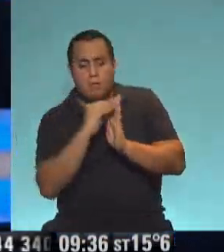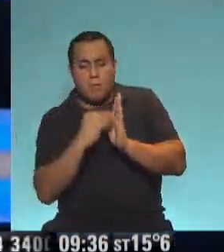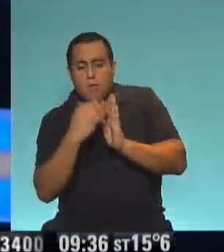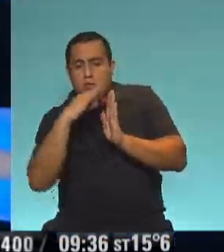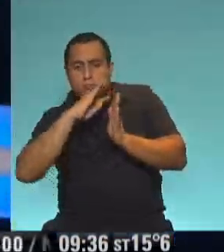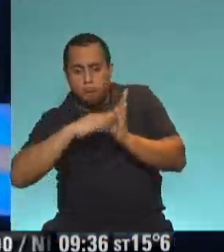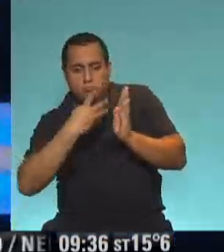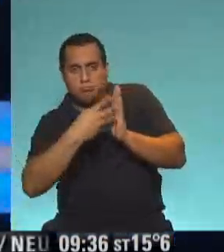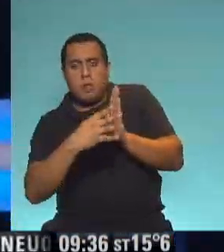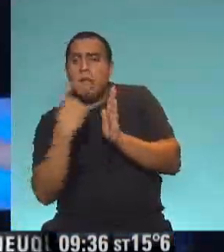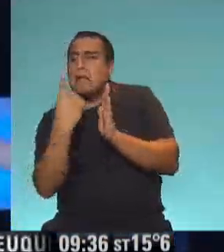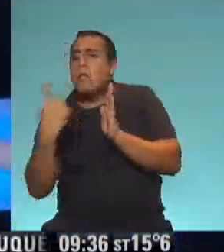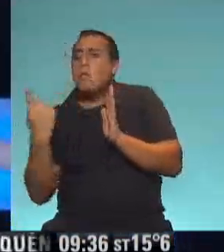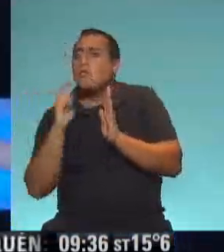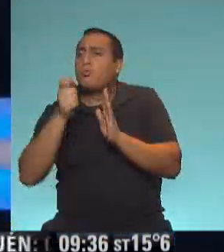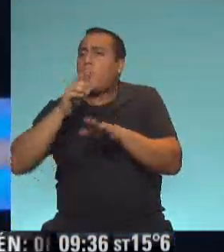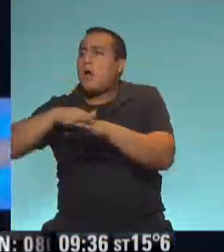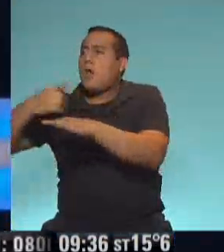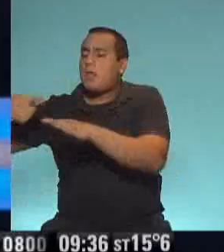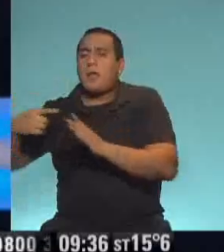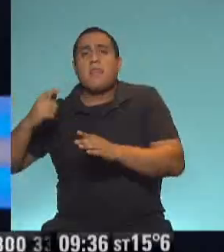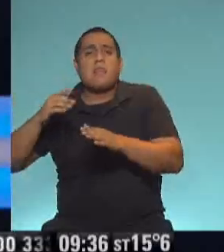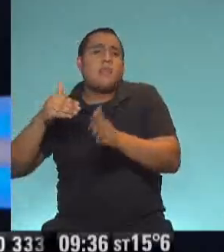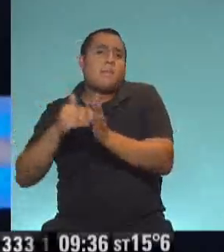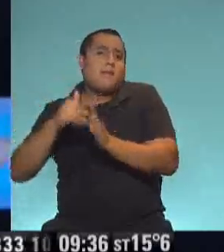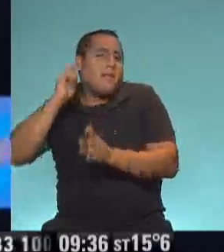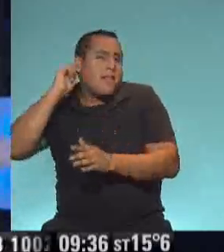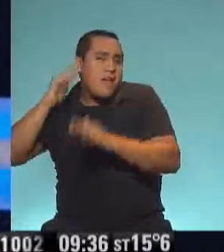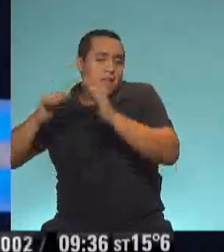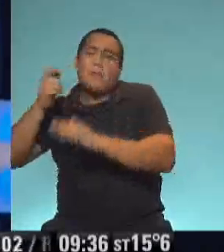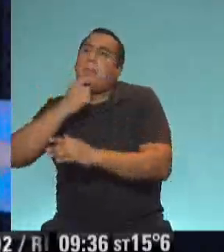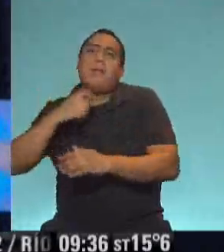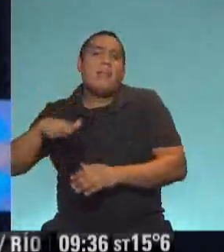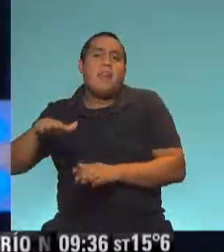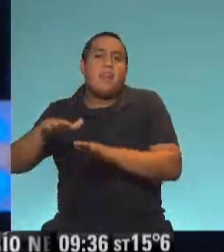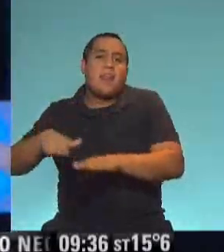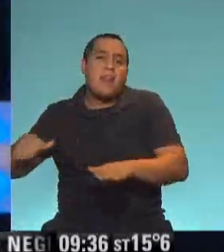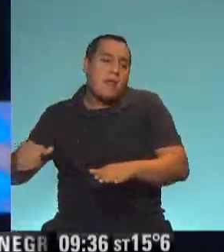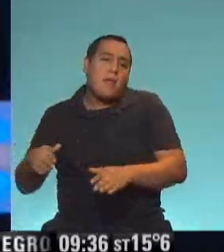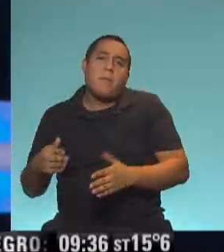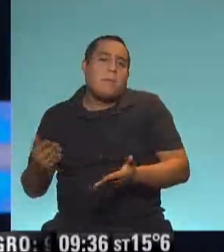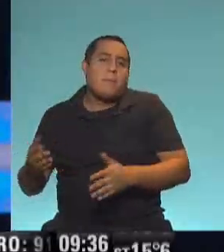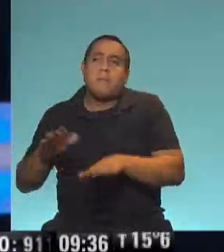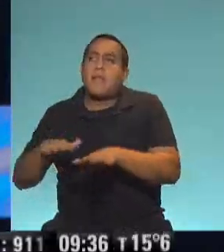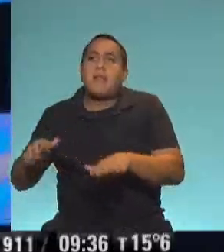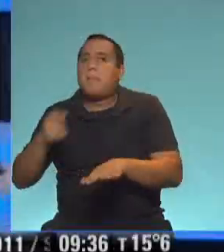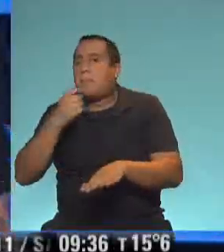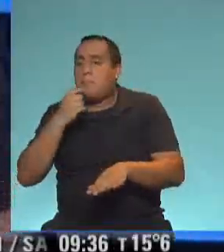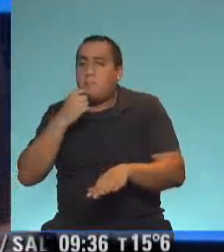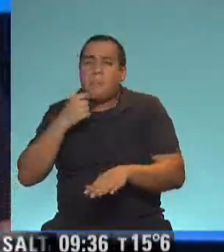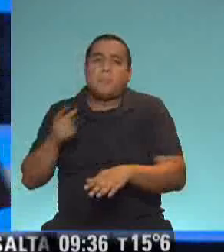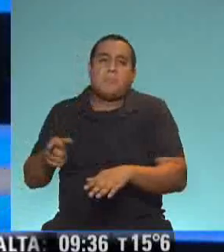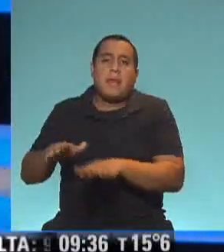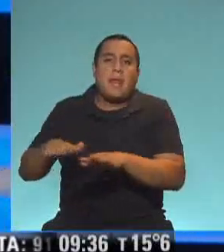de qué tarea puede hacer cada uno, de acuerdo a las edades también, porque obviamente los chicos en casa no van a poder, no se van a poner a